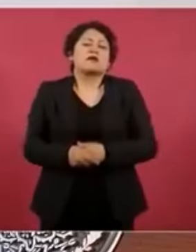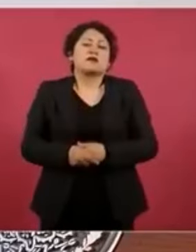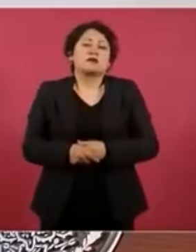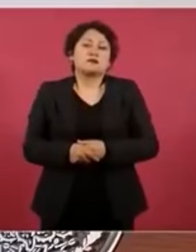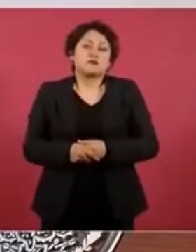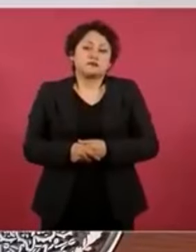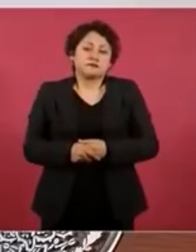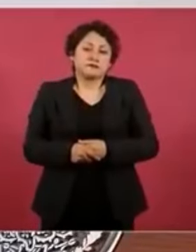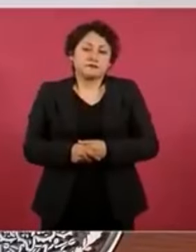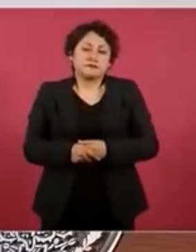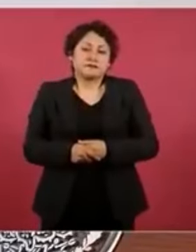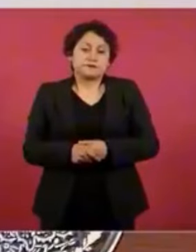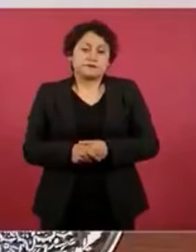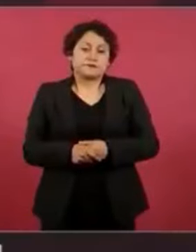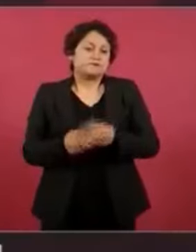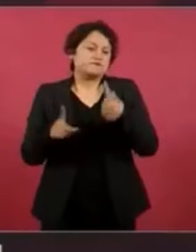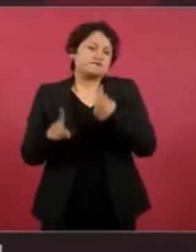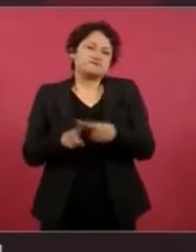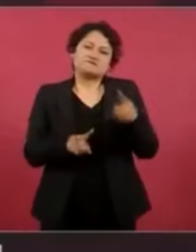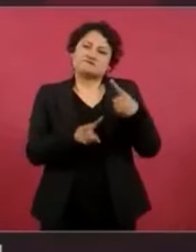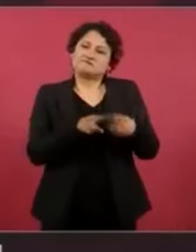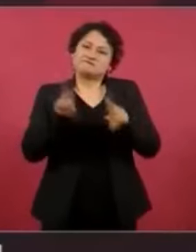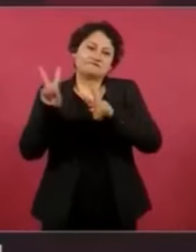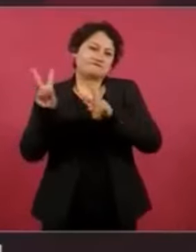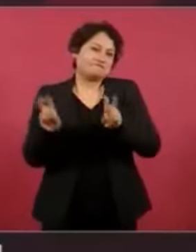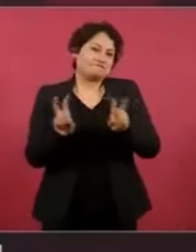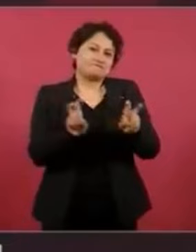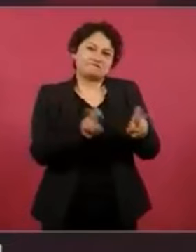y varios temas Us